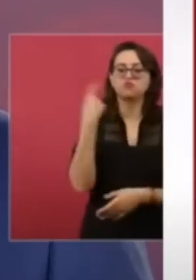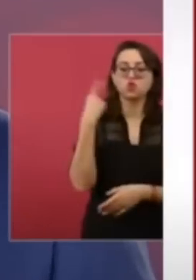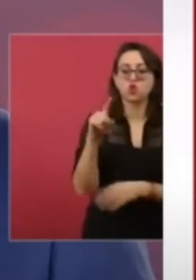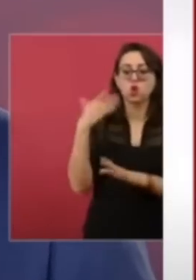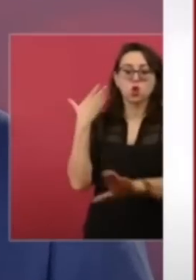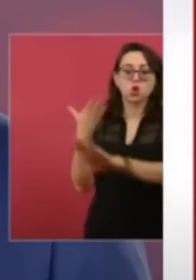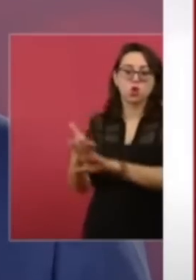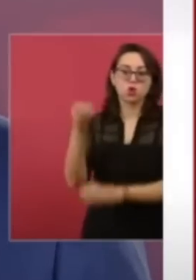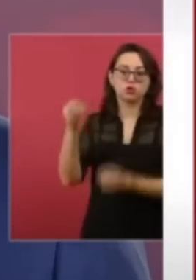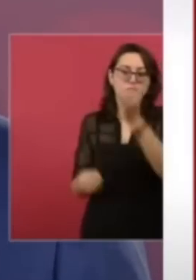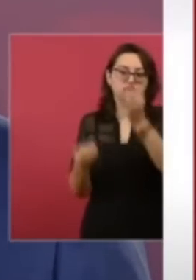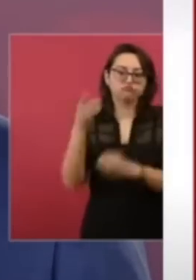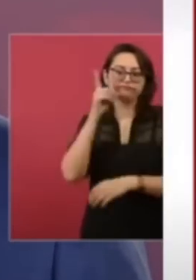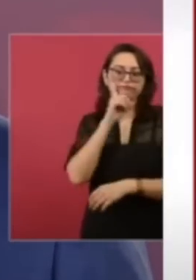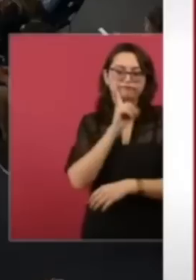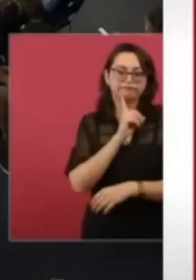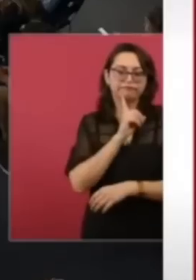contra los jueces.